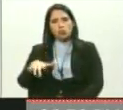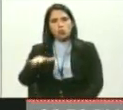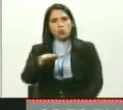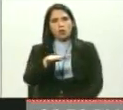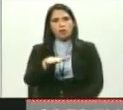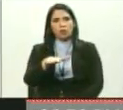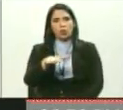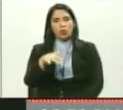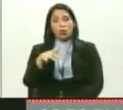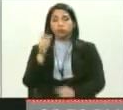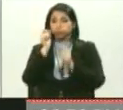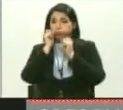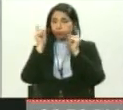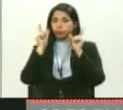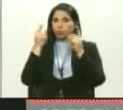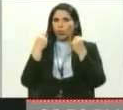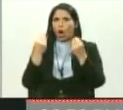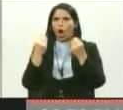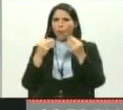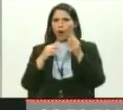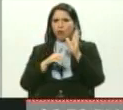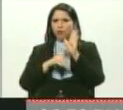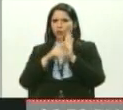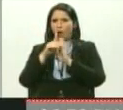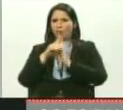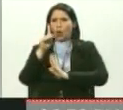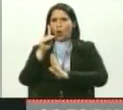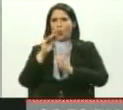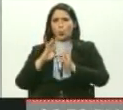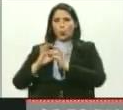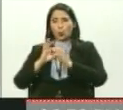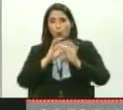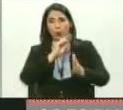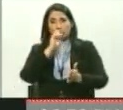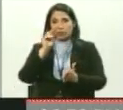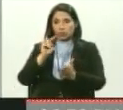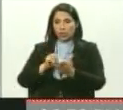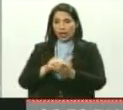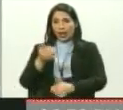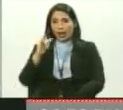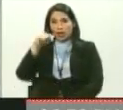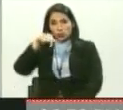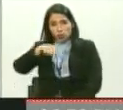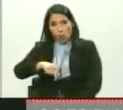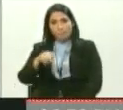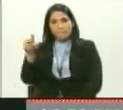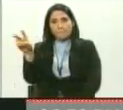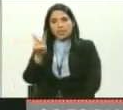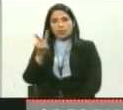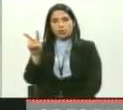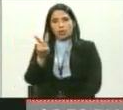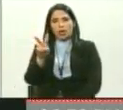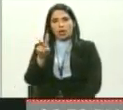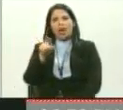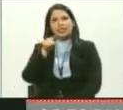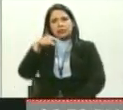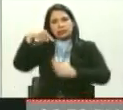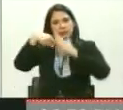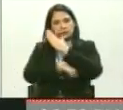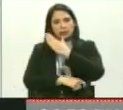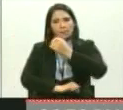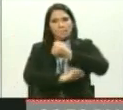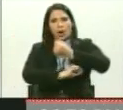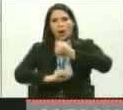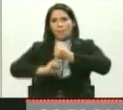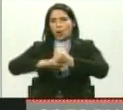Una cosa impresionante, cómo ha crecido la unión nacional que hay hoy en Venezuela. Tiene una profunda base